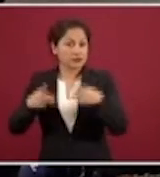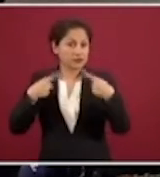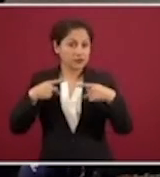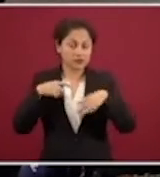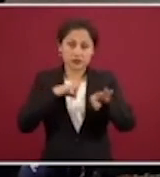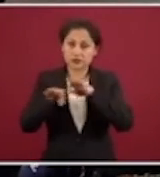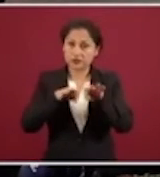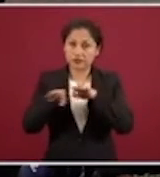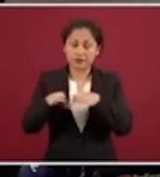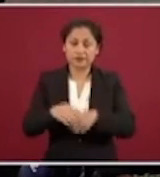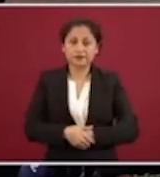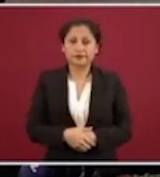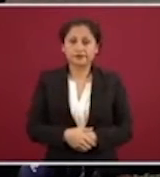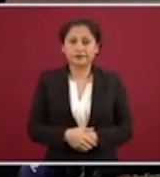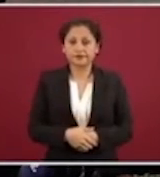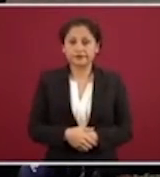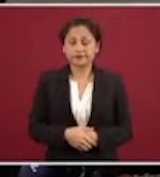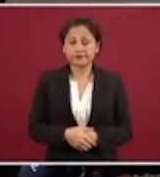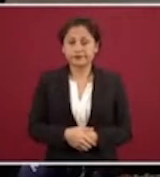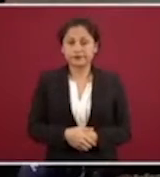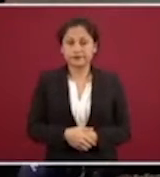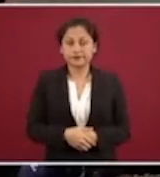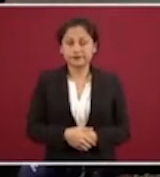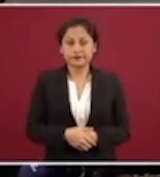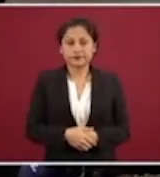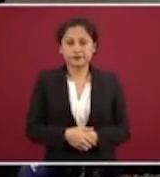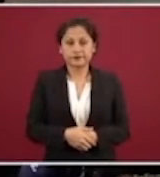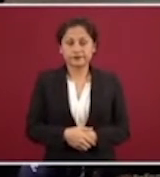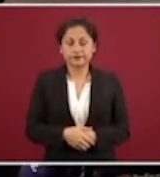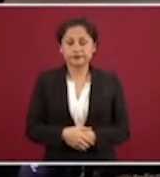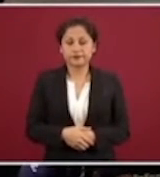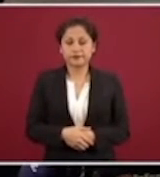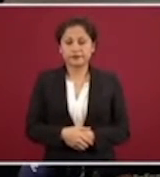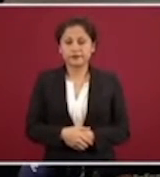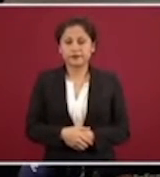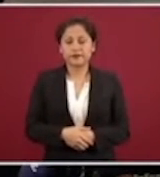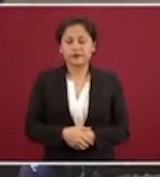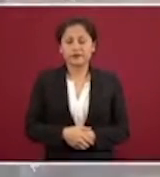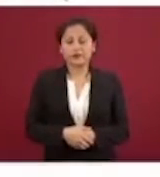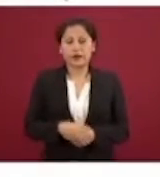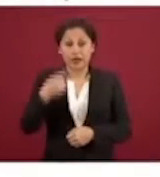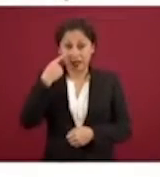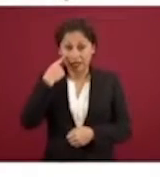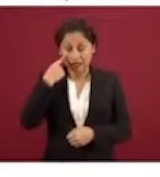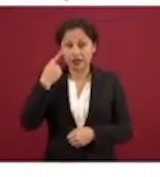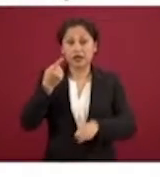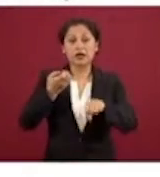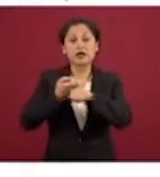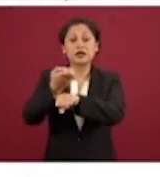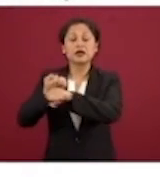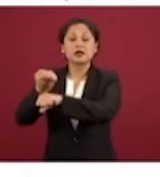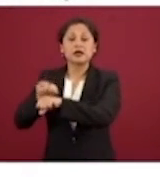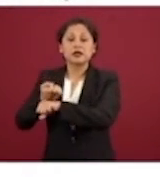adelante esto puede mostrar cuáles son las entidades federativas donde se registra